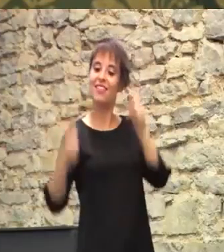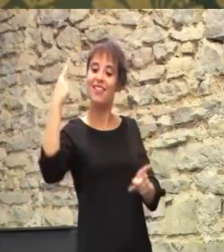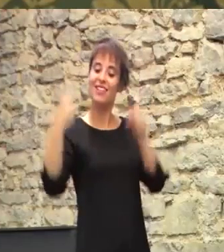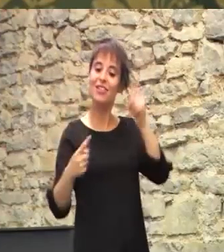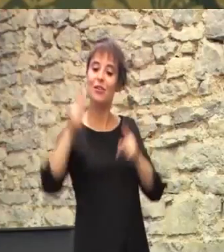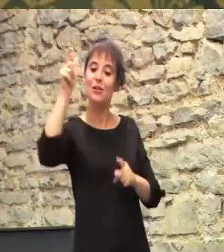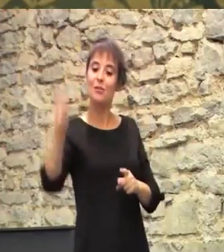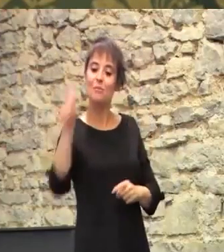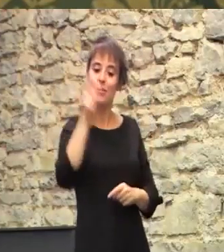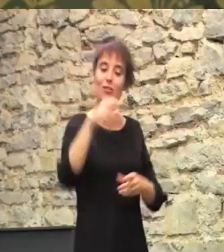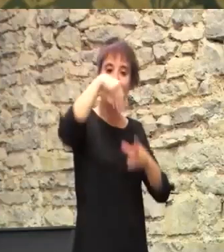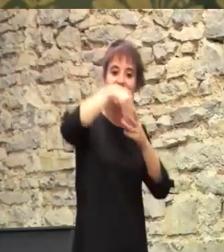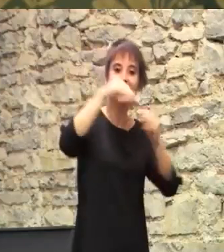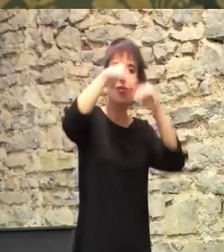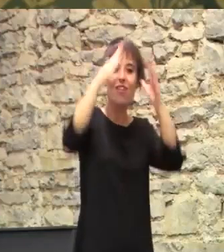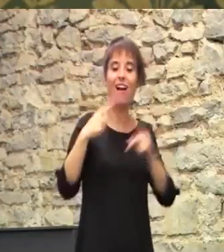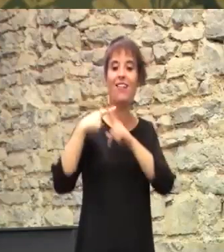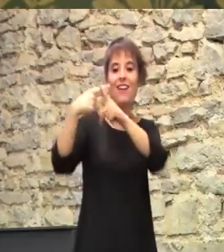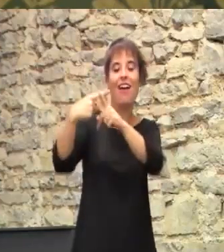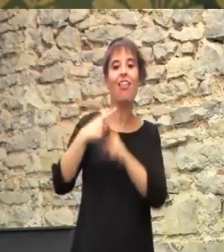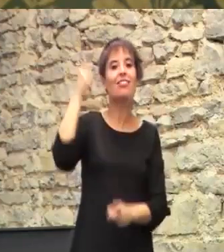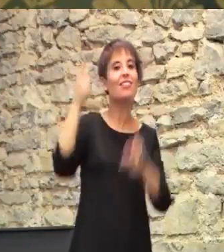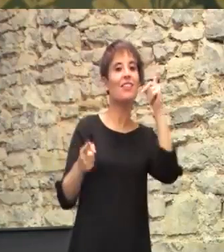personas entre las personas que convivían